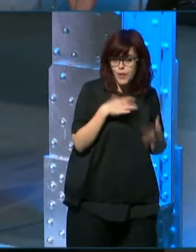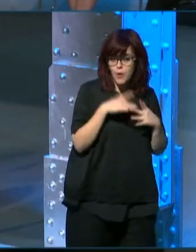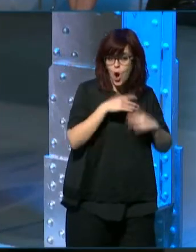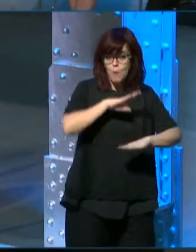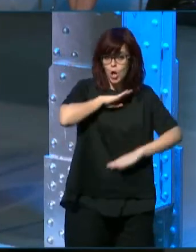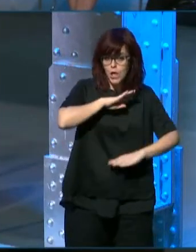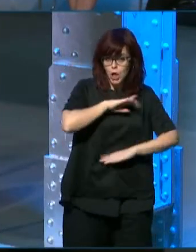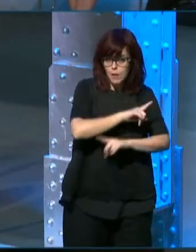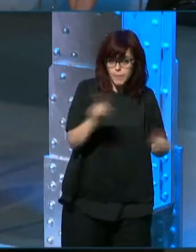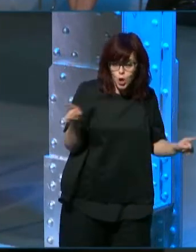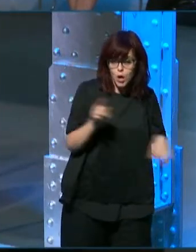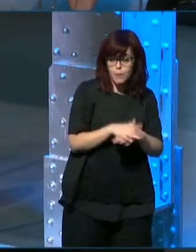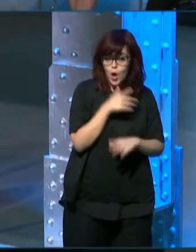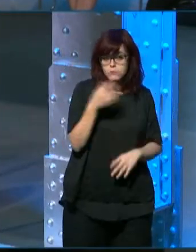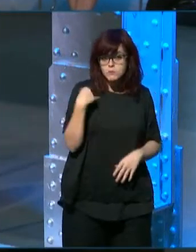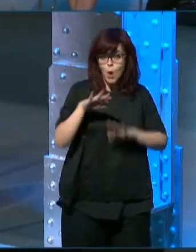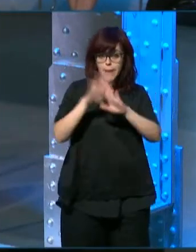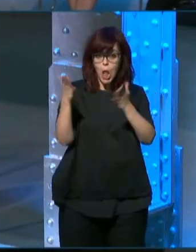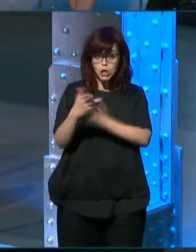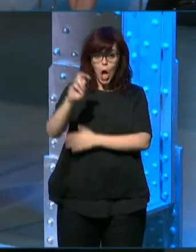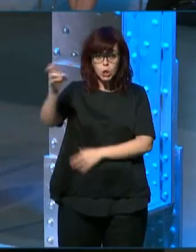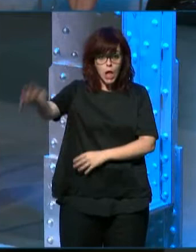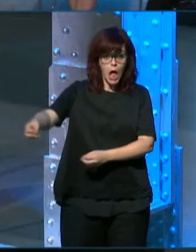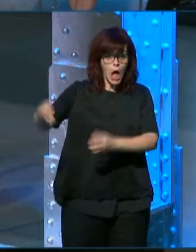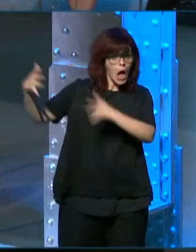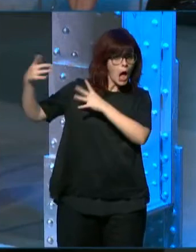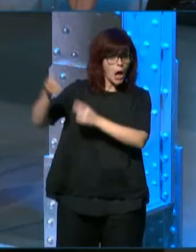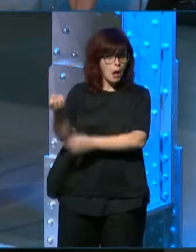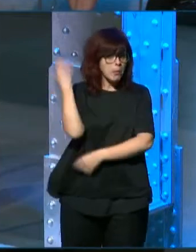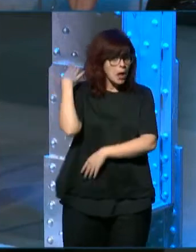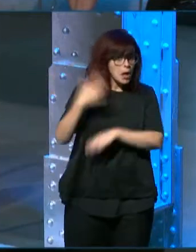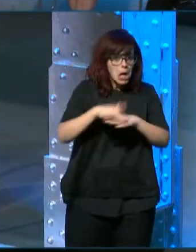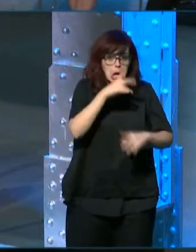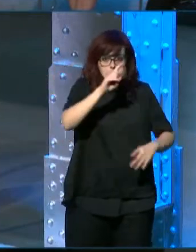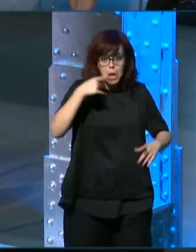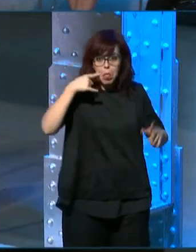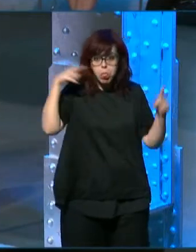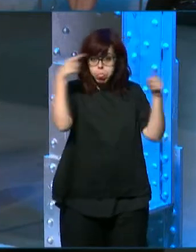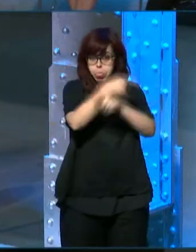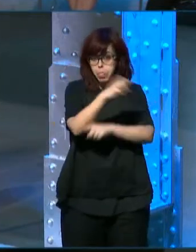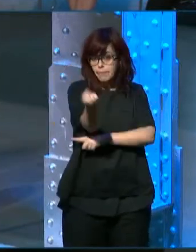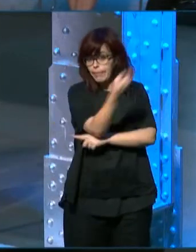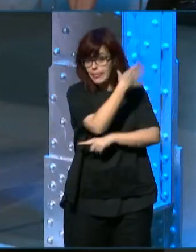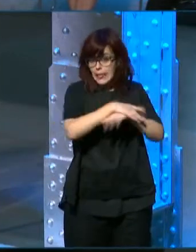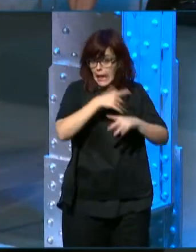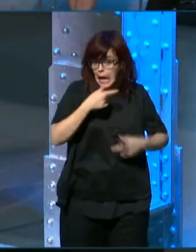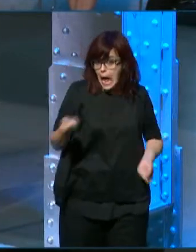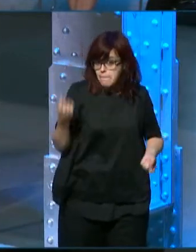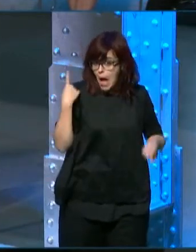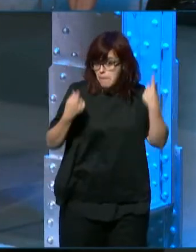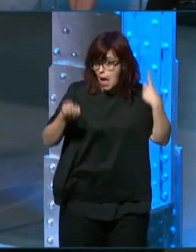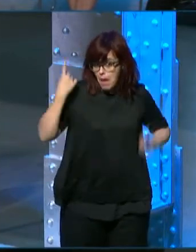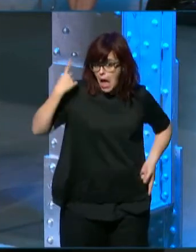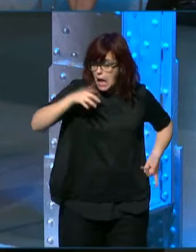portero, porque paraba la pelota que no era y me marcaban la que era. No, y bueno, pues me vi en